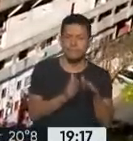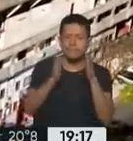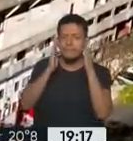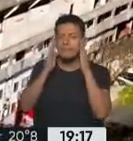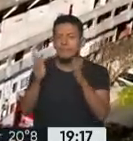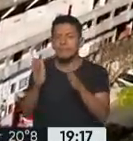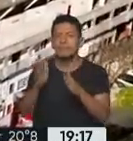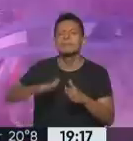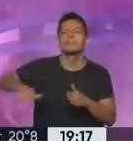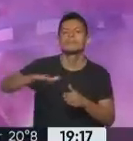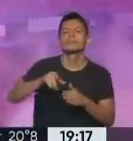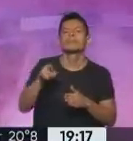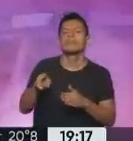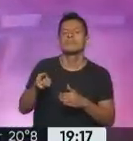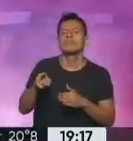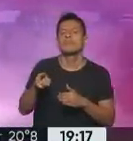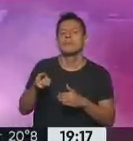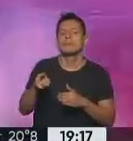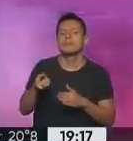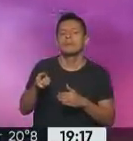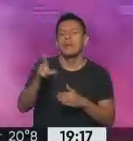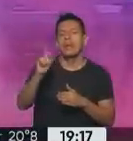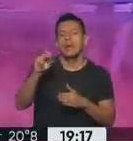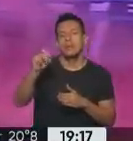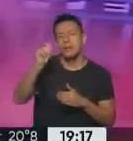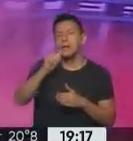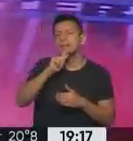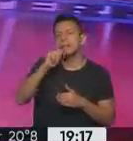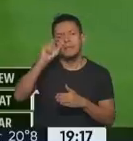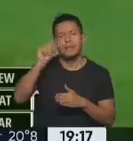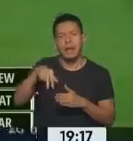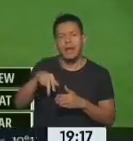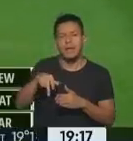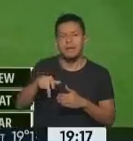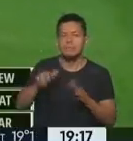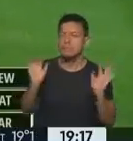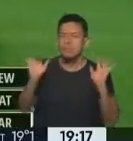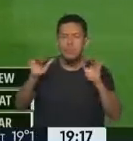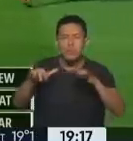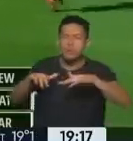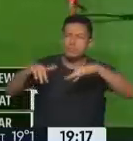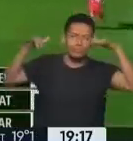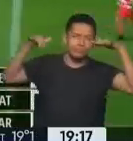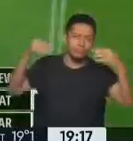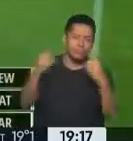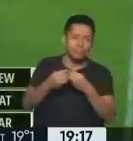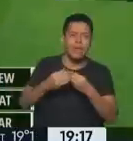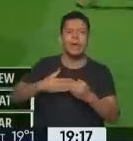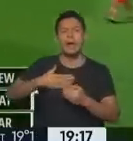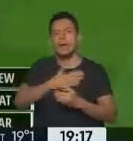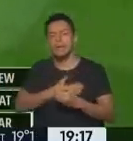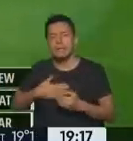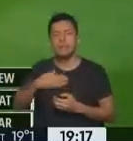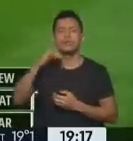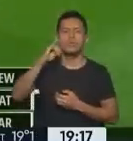Paternal. Aquí emotivo, desde todo punto de vista. Fíjate la cantidad de público en la Paternal para lo que era Argentinos y Unión